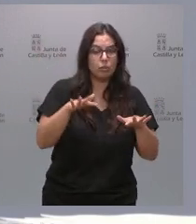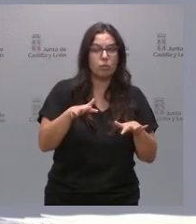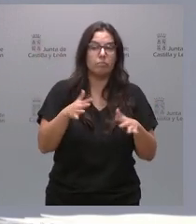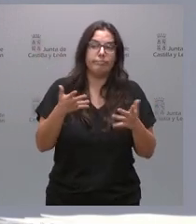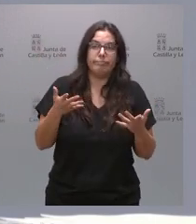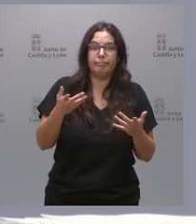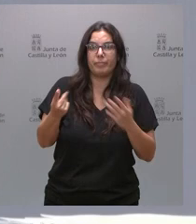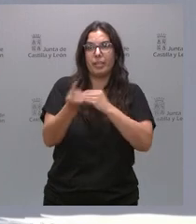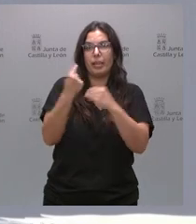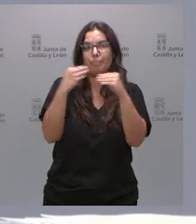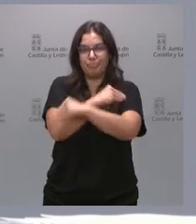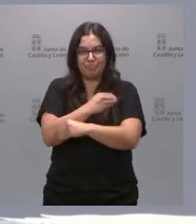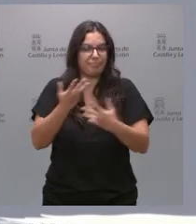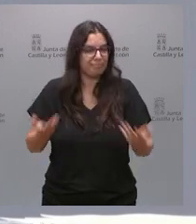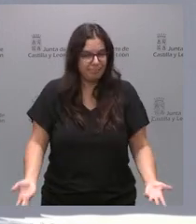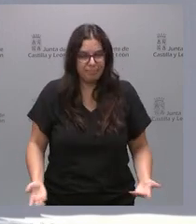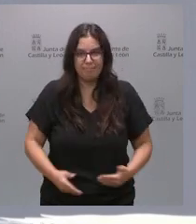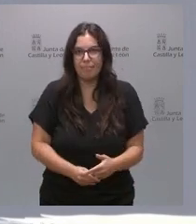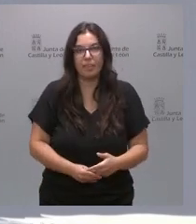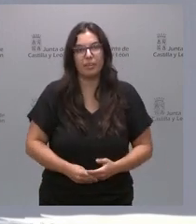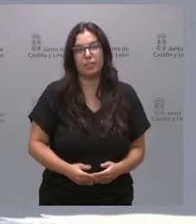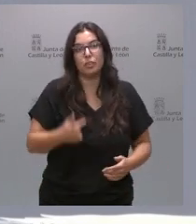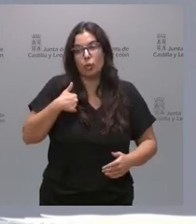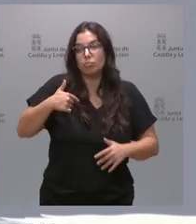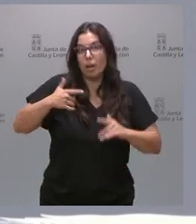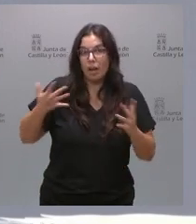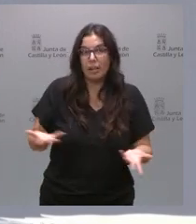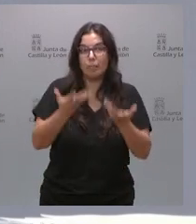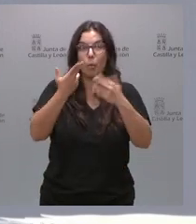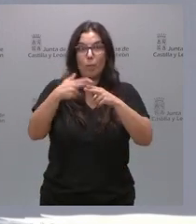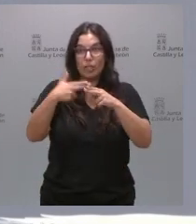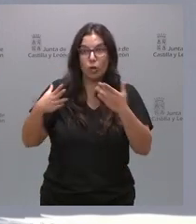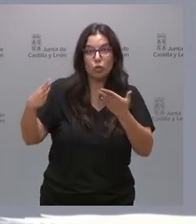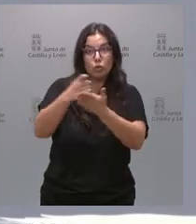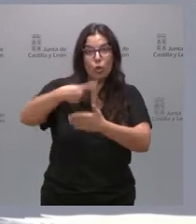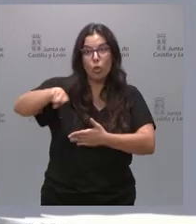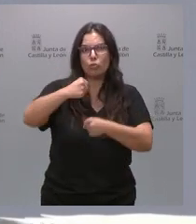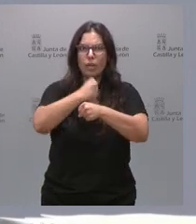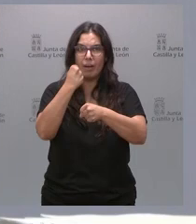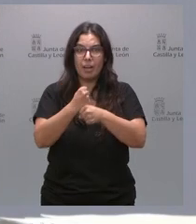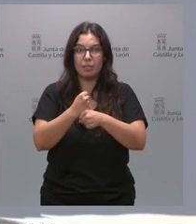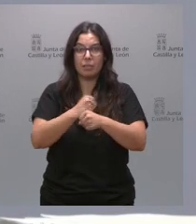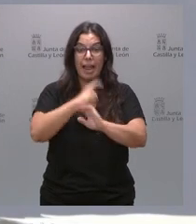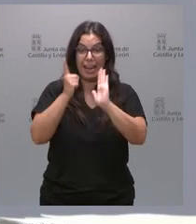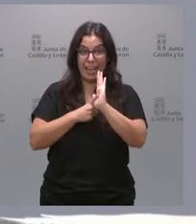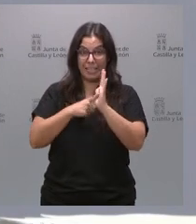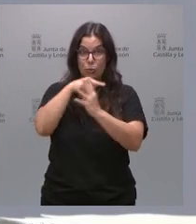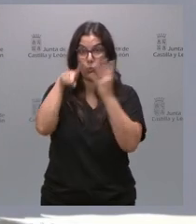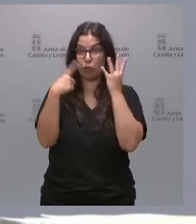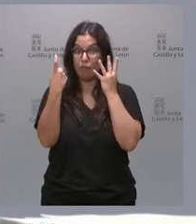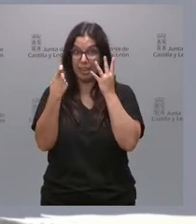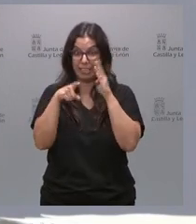la crítica puede ser la contraria yo en este caso pues animo a todos los políticos a trabajar en esas cuatro leyes que están en este momento